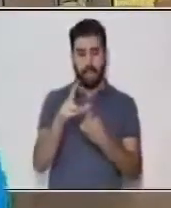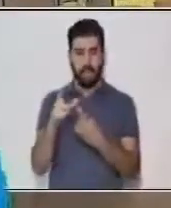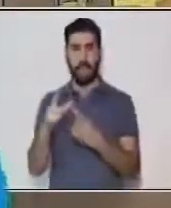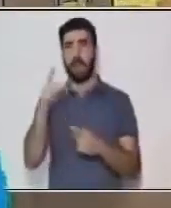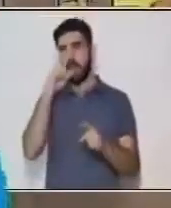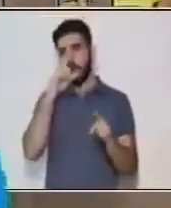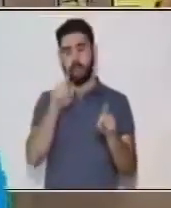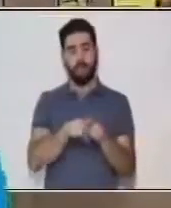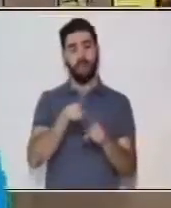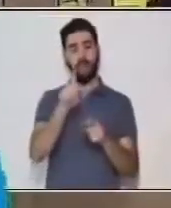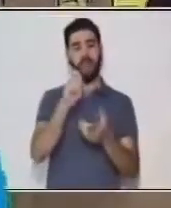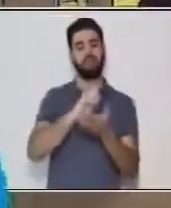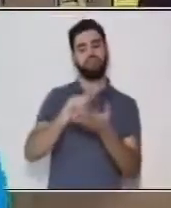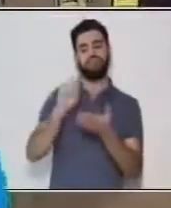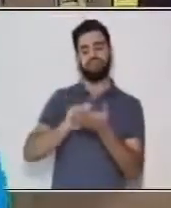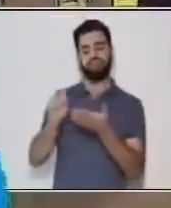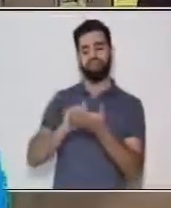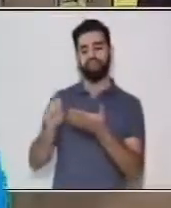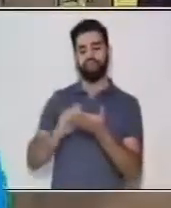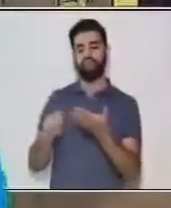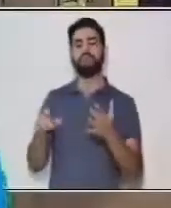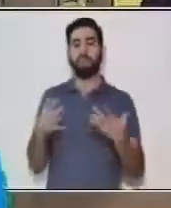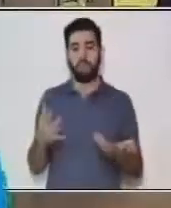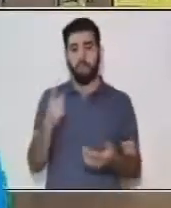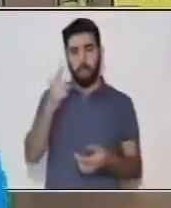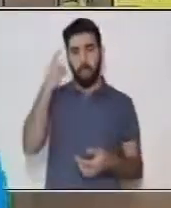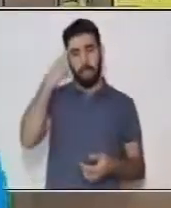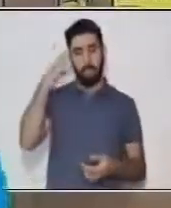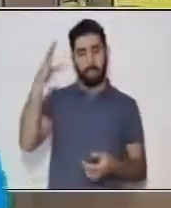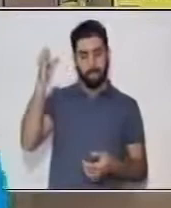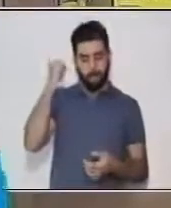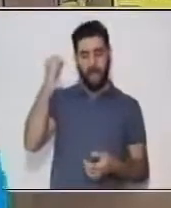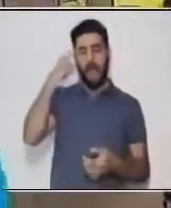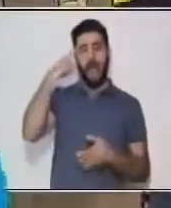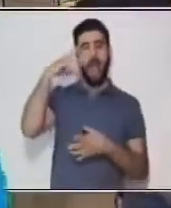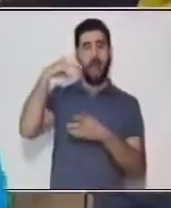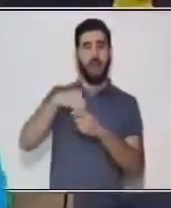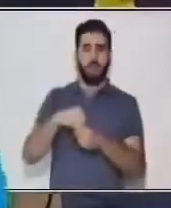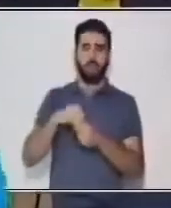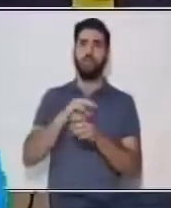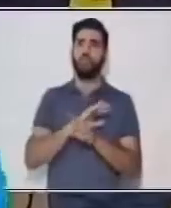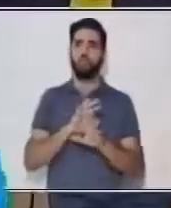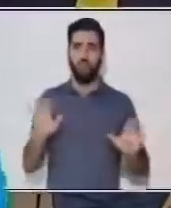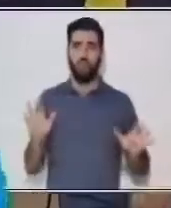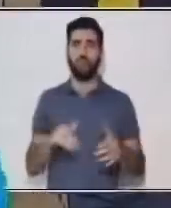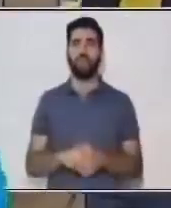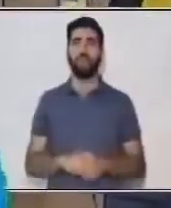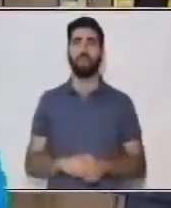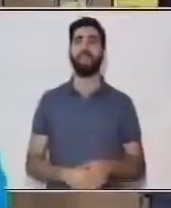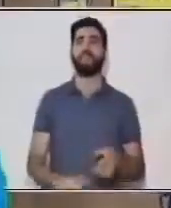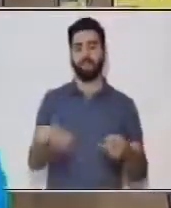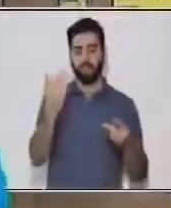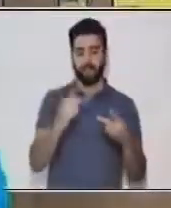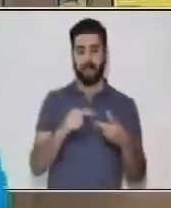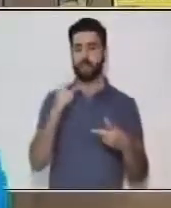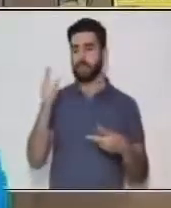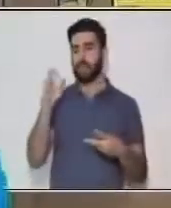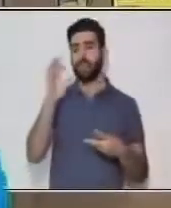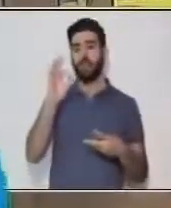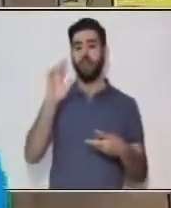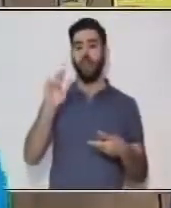trabajamos en nuestra memoria y en nuestra mente únicamente. La lectura oral es la